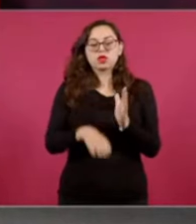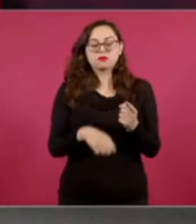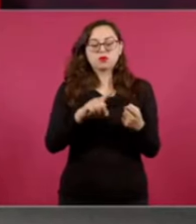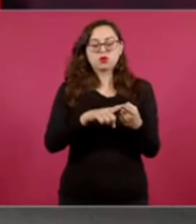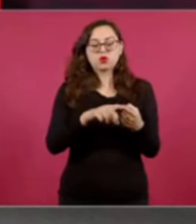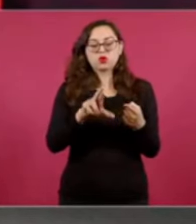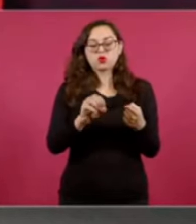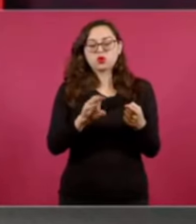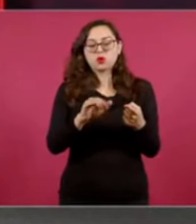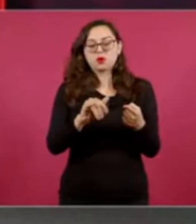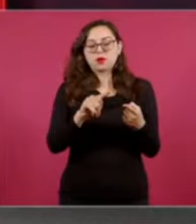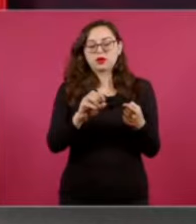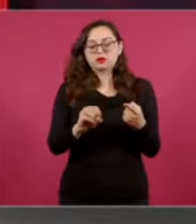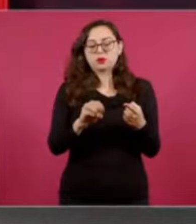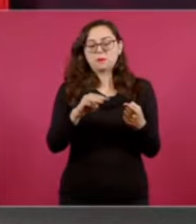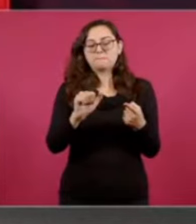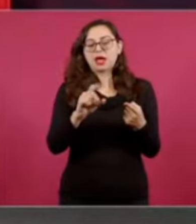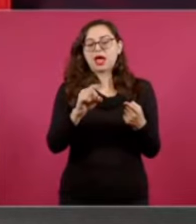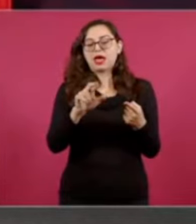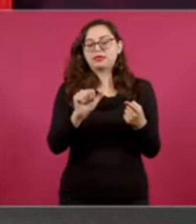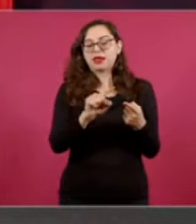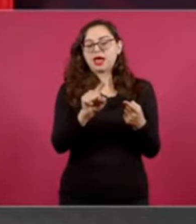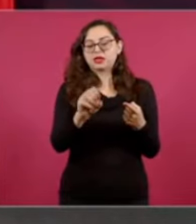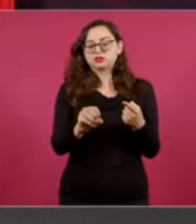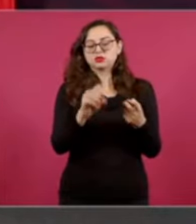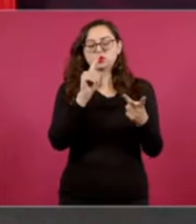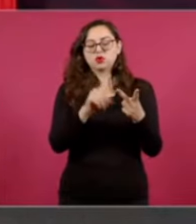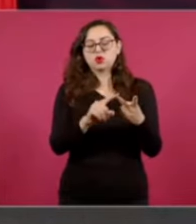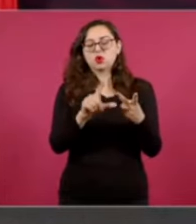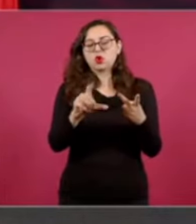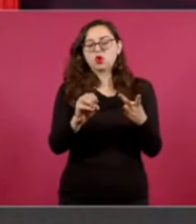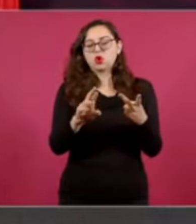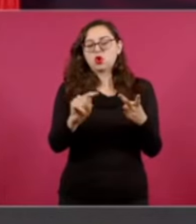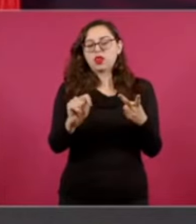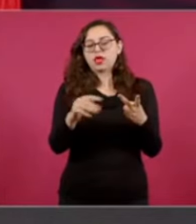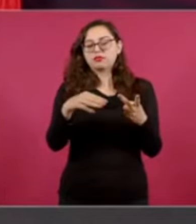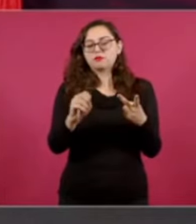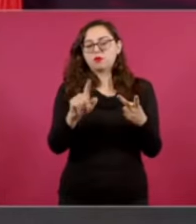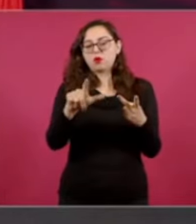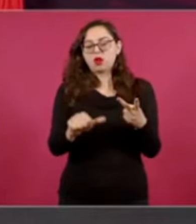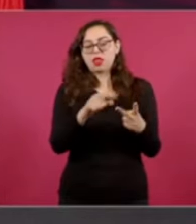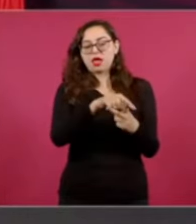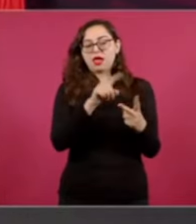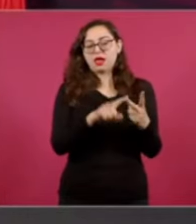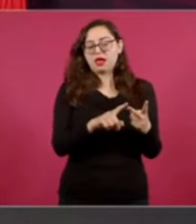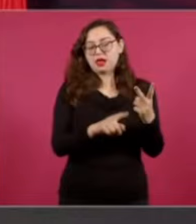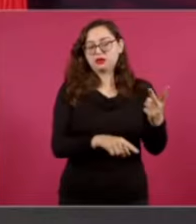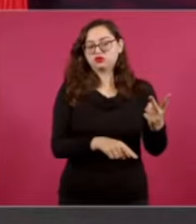Mola, ya no se beneficia con el negocio de la